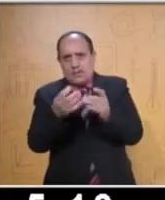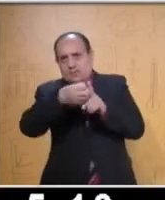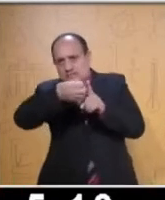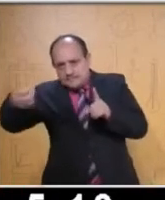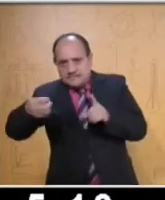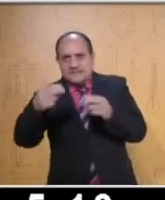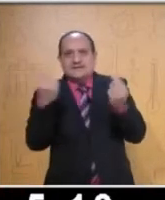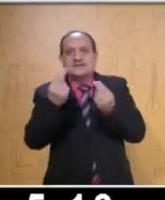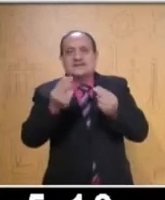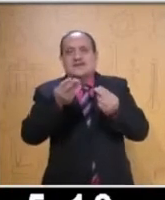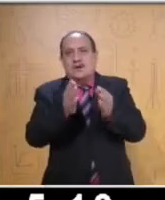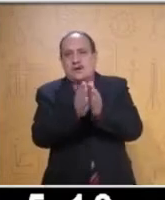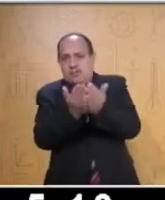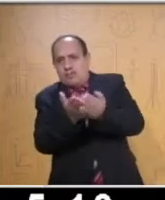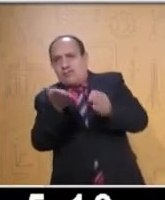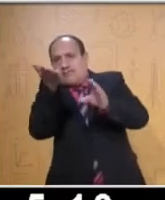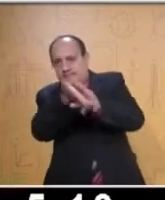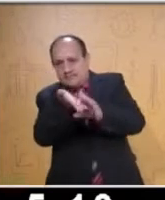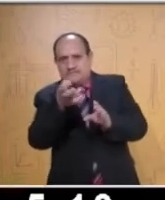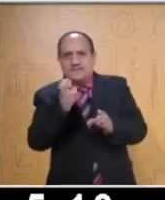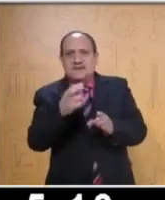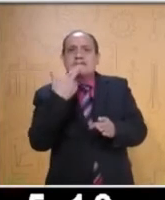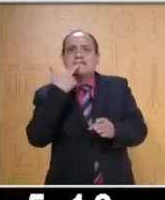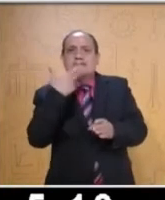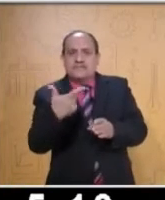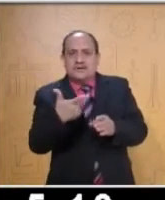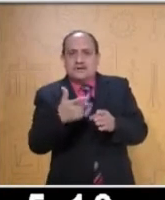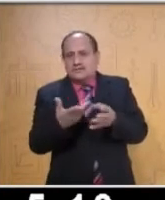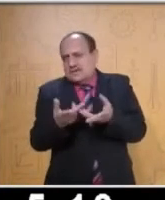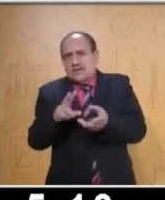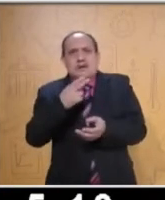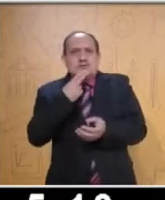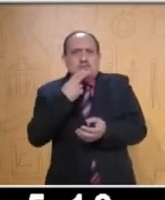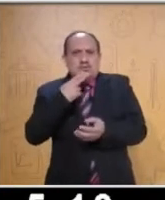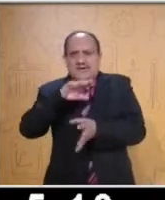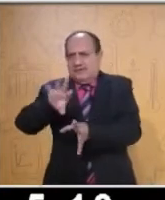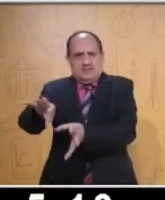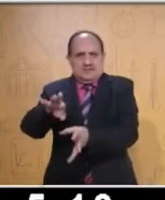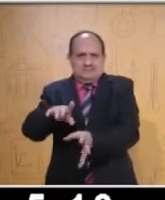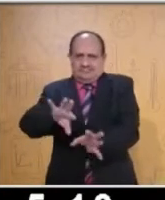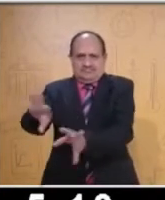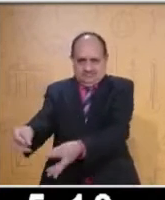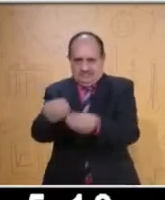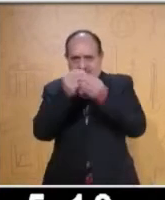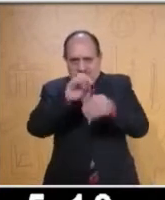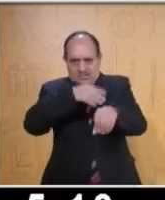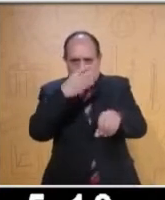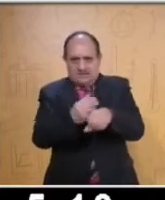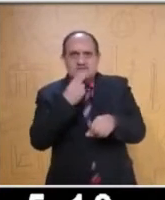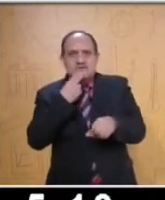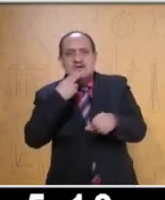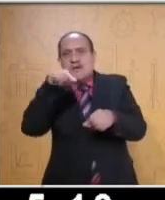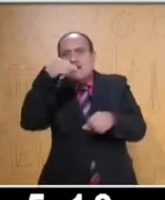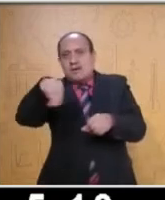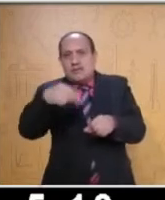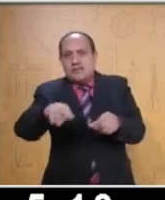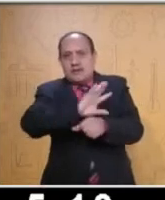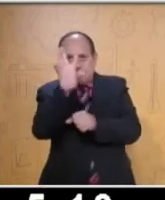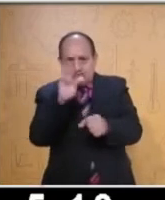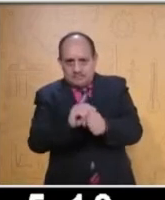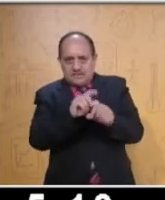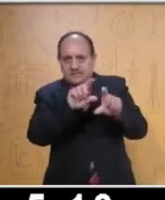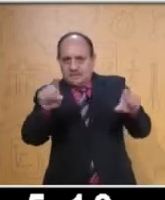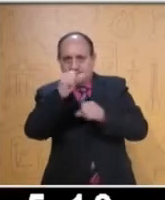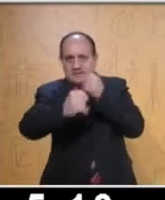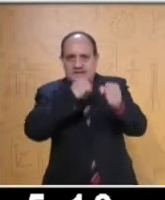¿Necesitas un folder o sobre? Es mejor si reciclas uno que ya tengas en casa. Pon tu nombre completo y grado